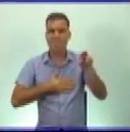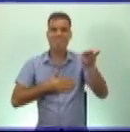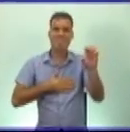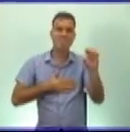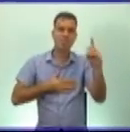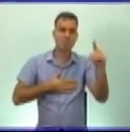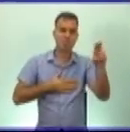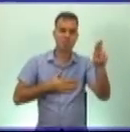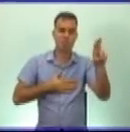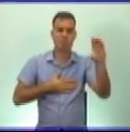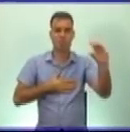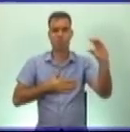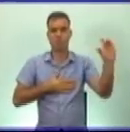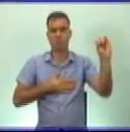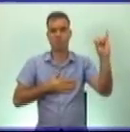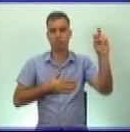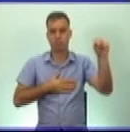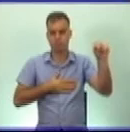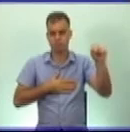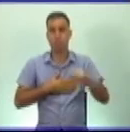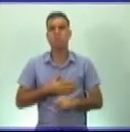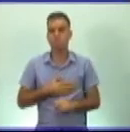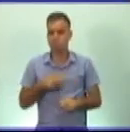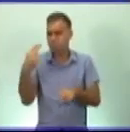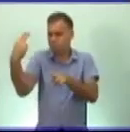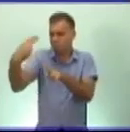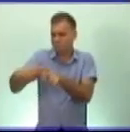esta reacción como una reacción de